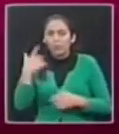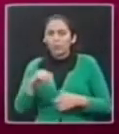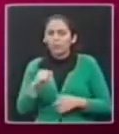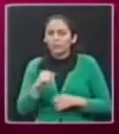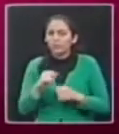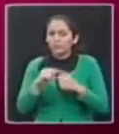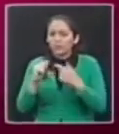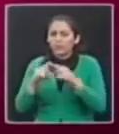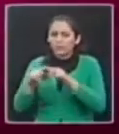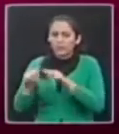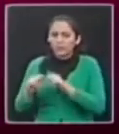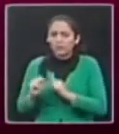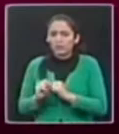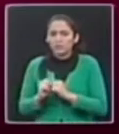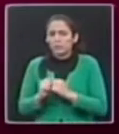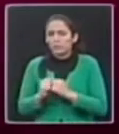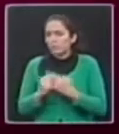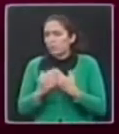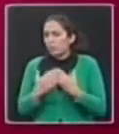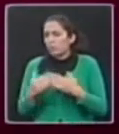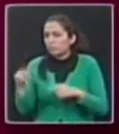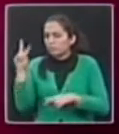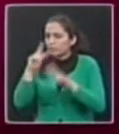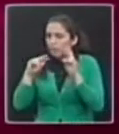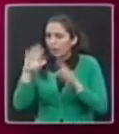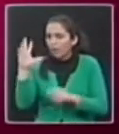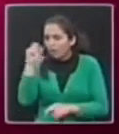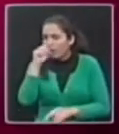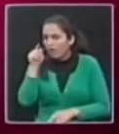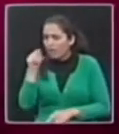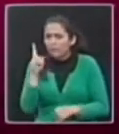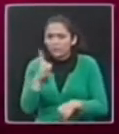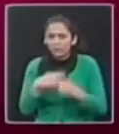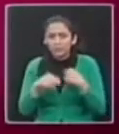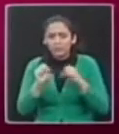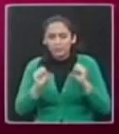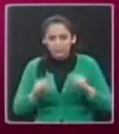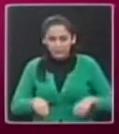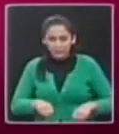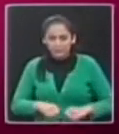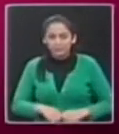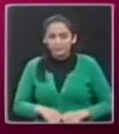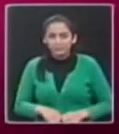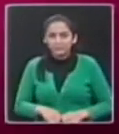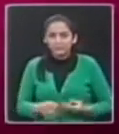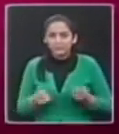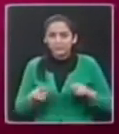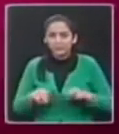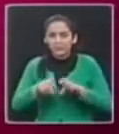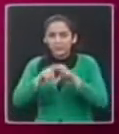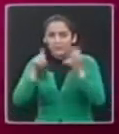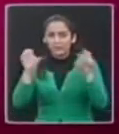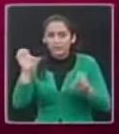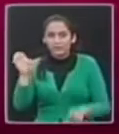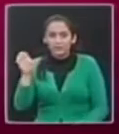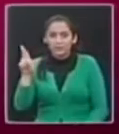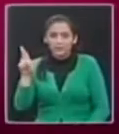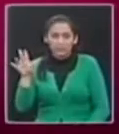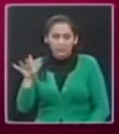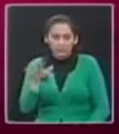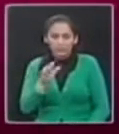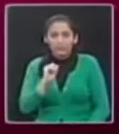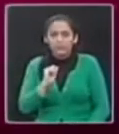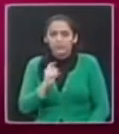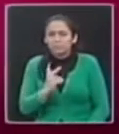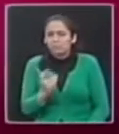que estaban en el suelo. Lo mismo ha sucedido con el concepto que ha desarrollado la compañía Airbnb, compañía